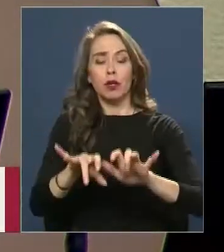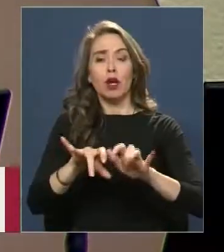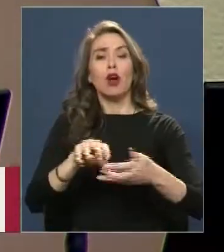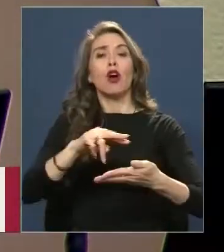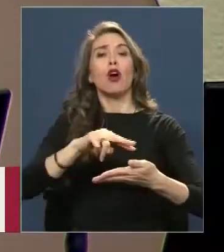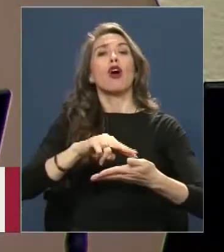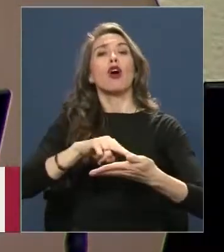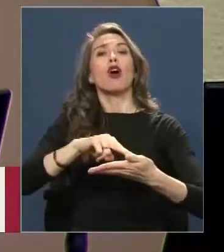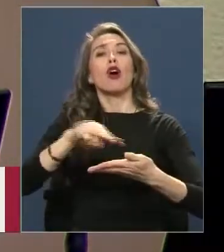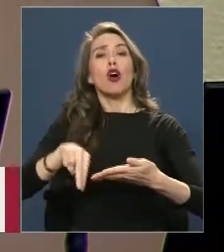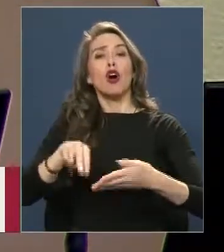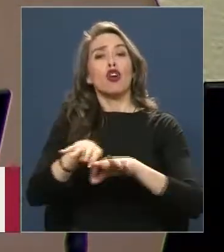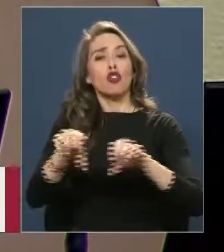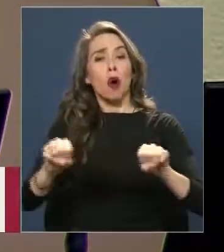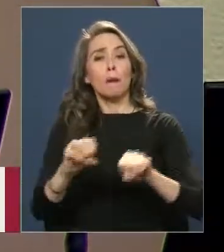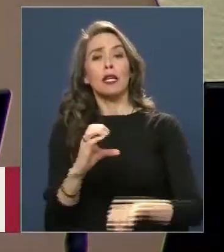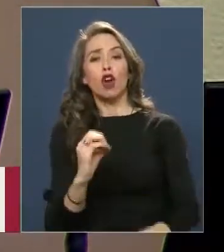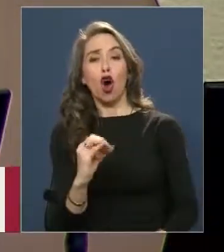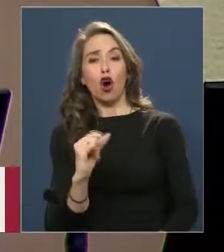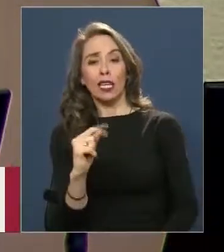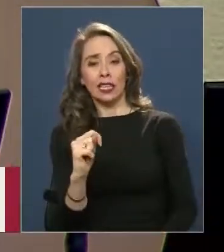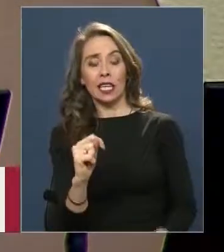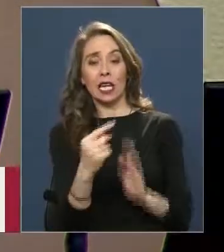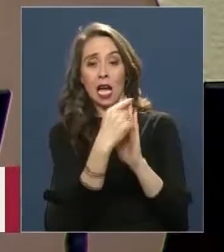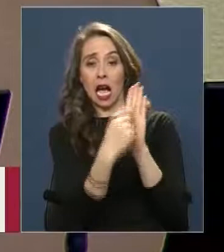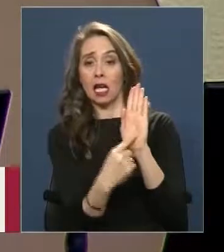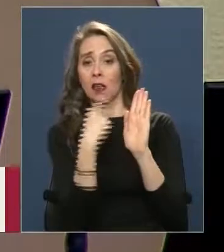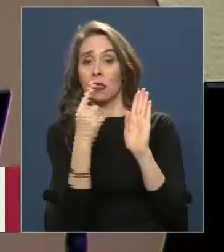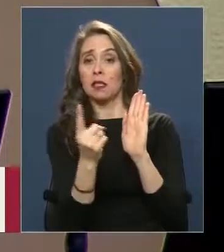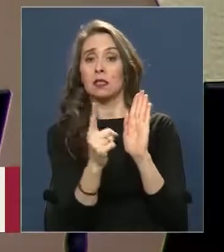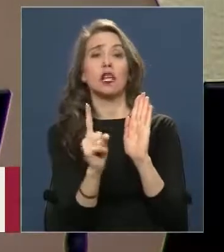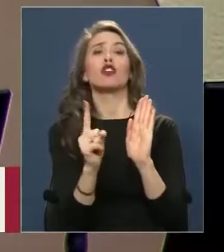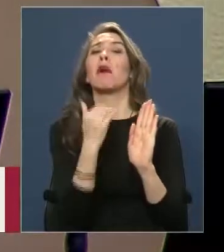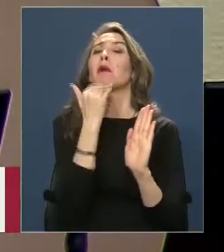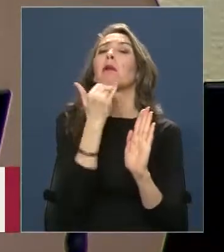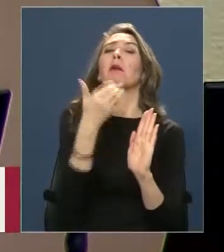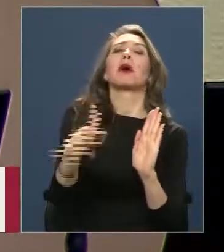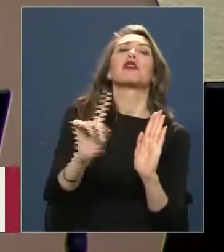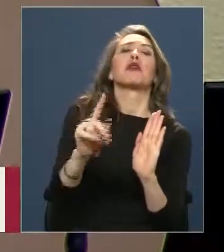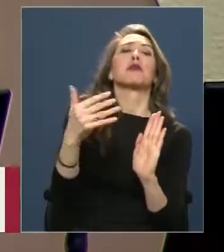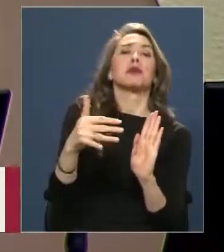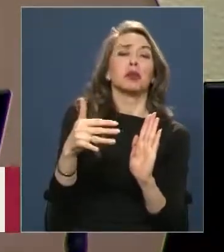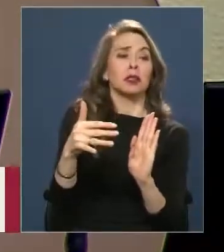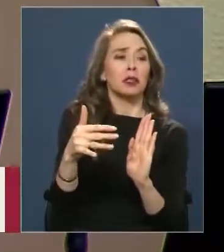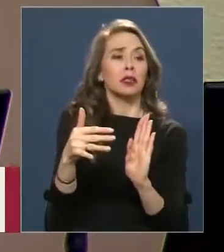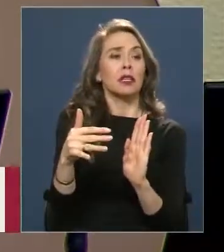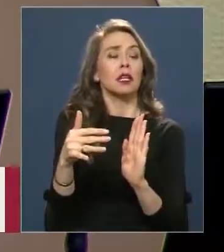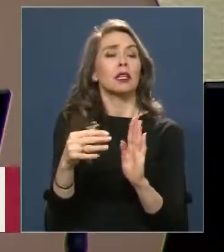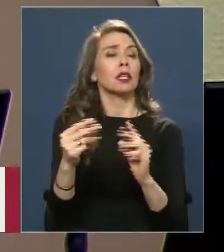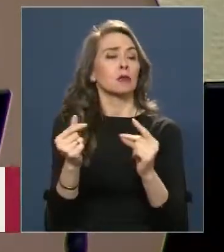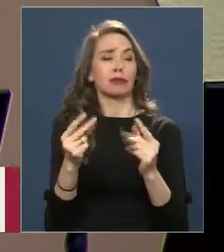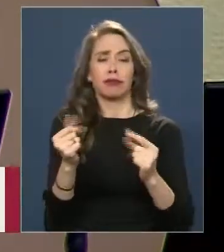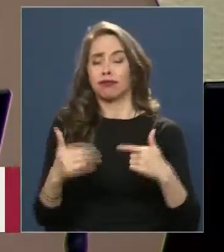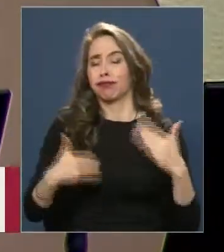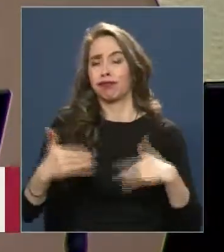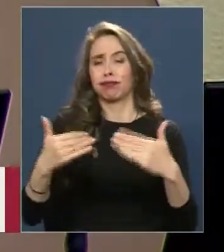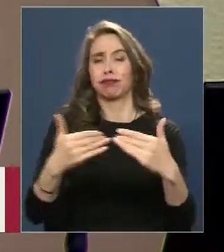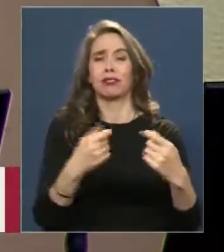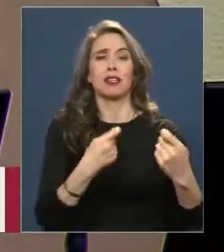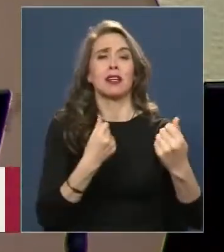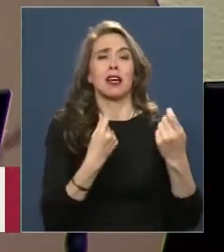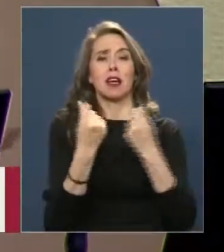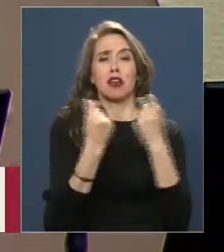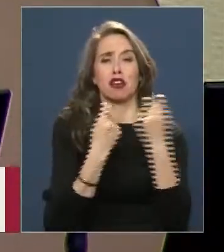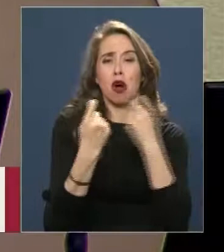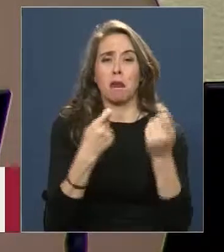OIT, que lo que dice es que no es irrelevante. No es irrelevante que en medio de la voracidad comercial